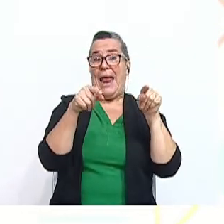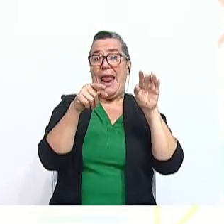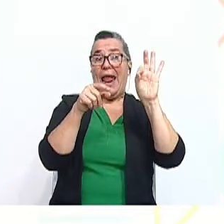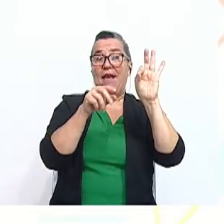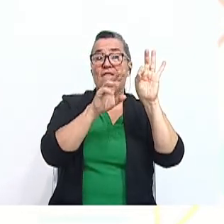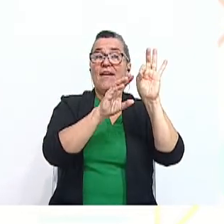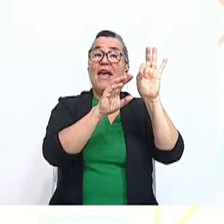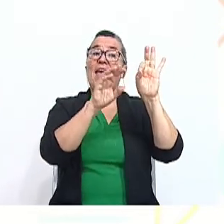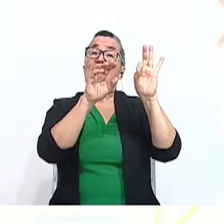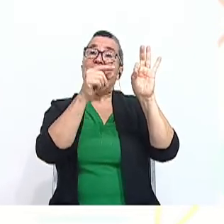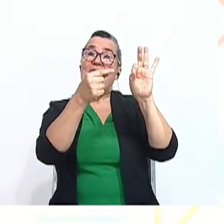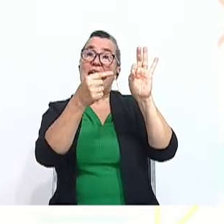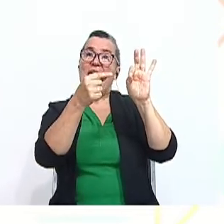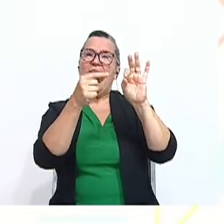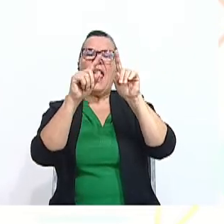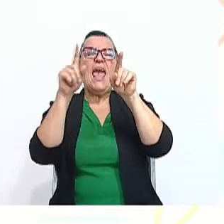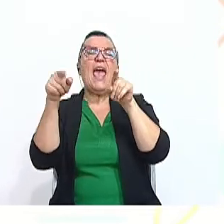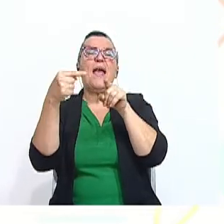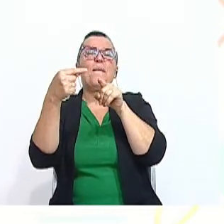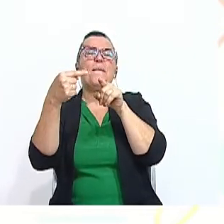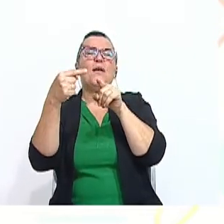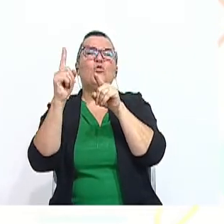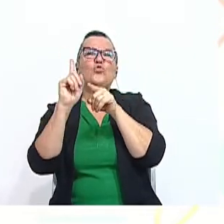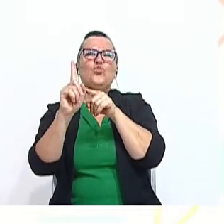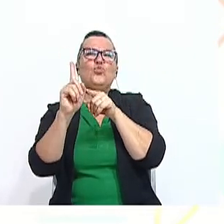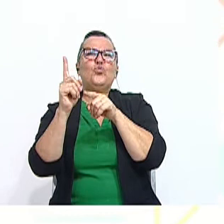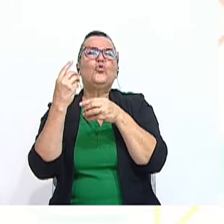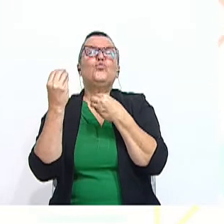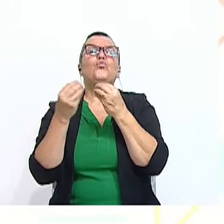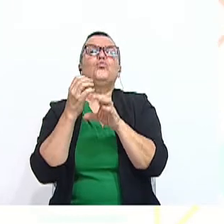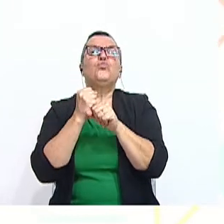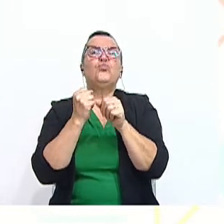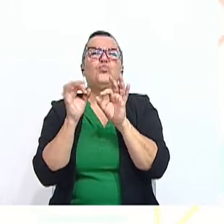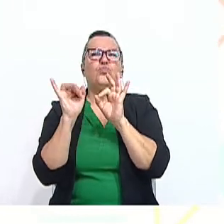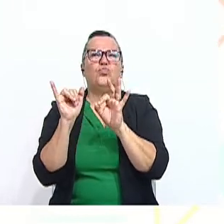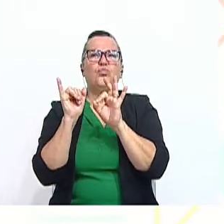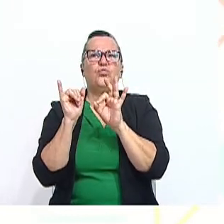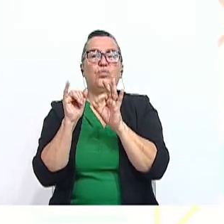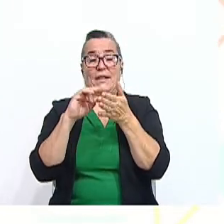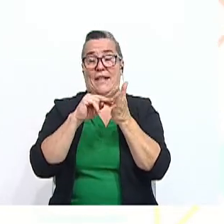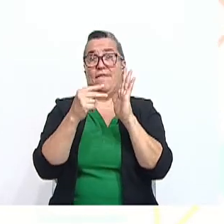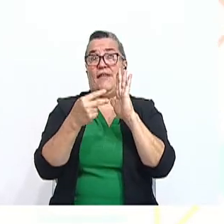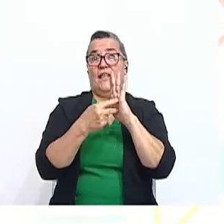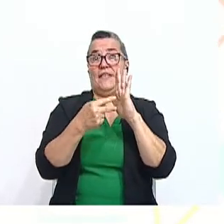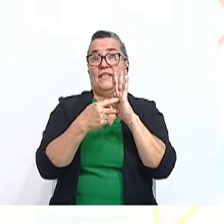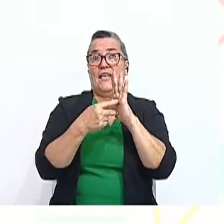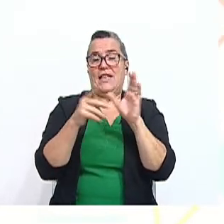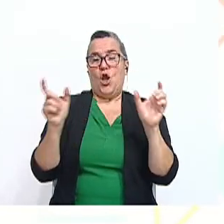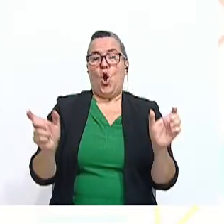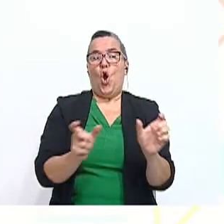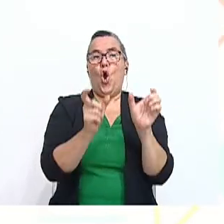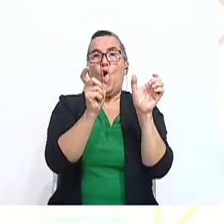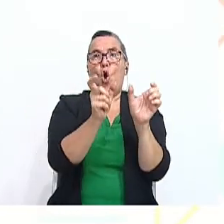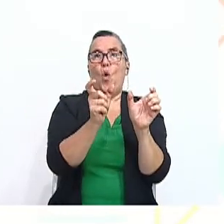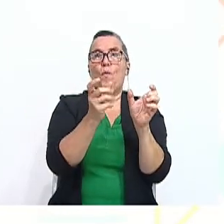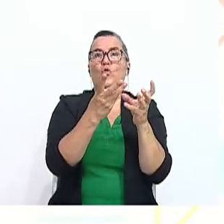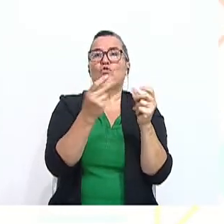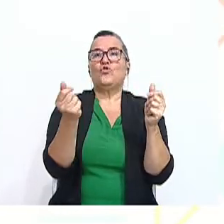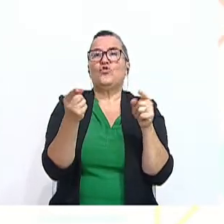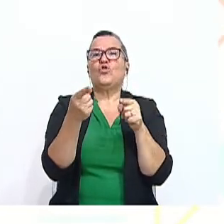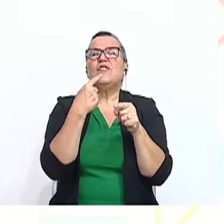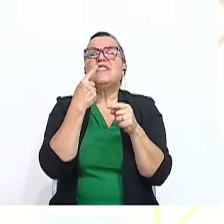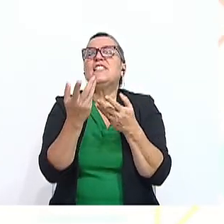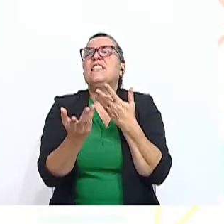g evaluada en -1. ¿Qué tenemos que hacer? Utilizar la definición de composición. ¿Qué nos decía la definición